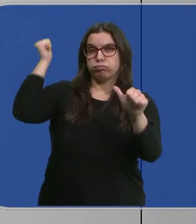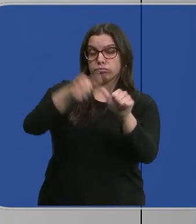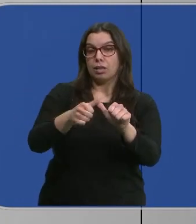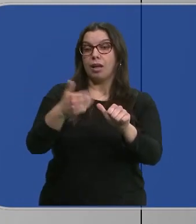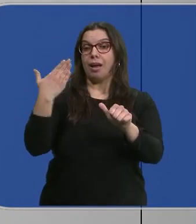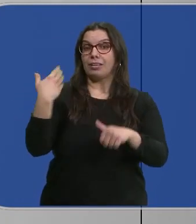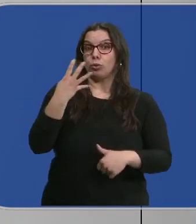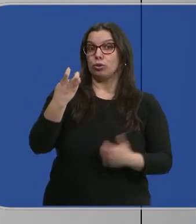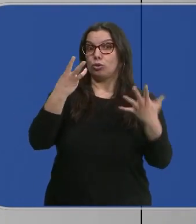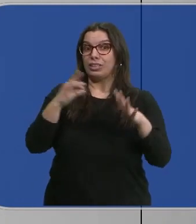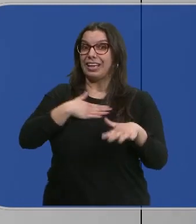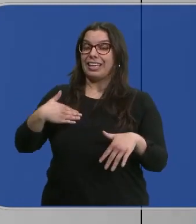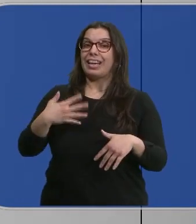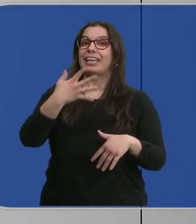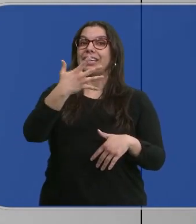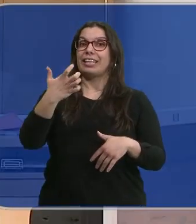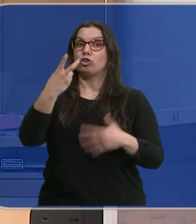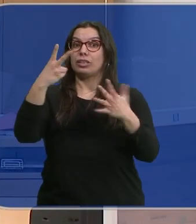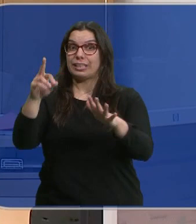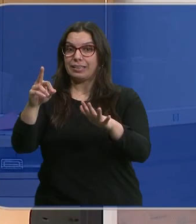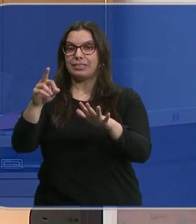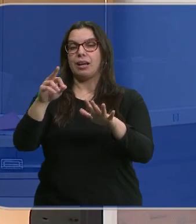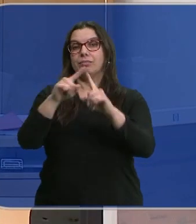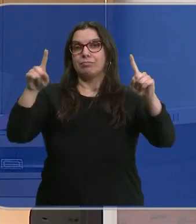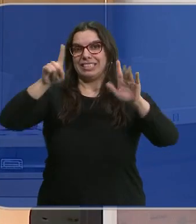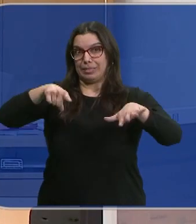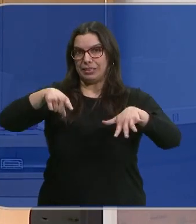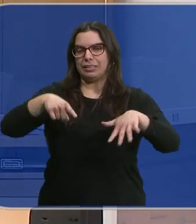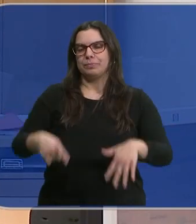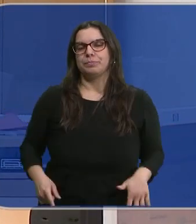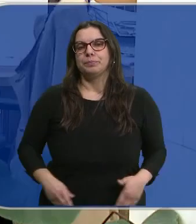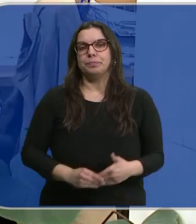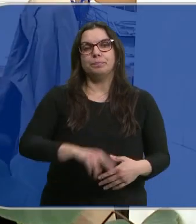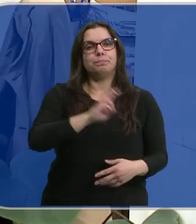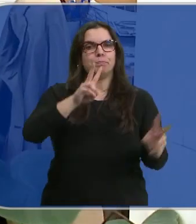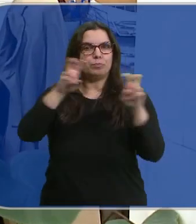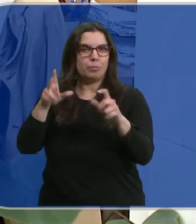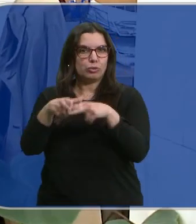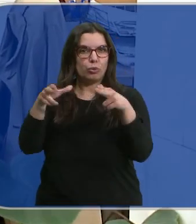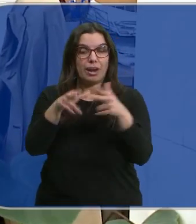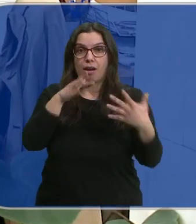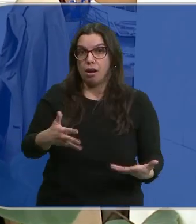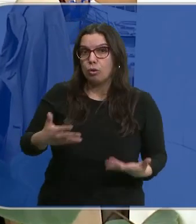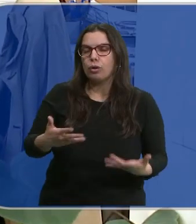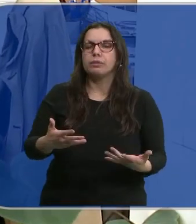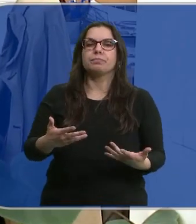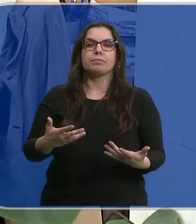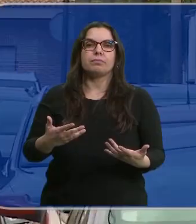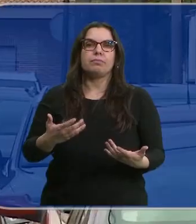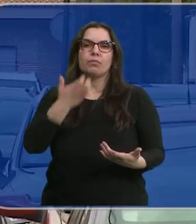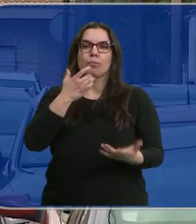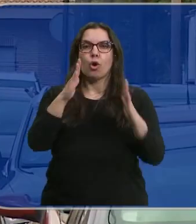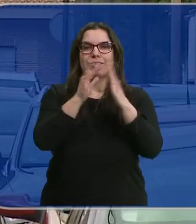de 480 a 570 euros durante los 6 primeros meses. En otros aspectos sociales, actualmente no se podían